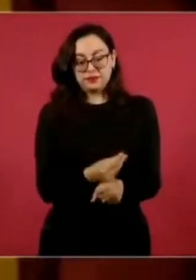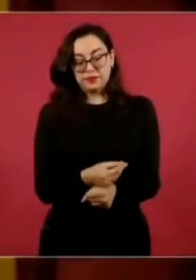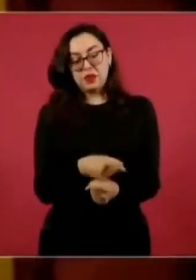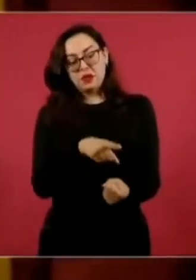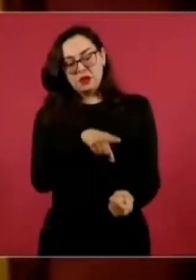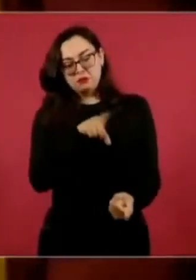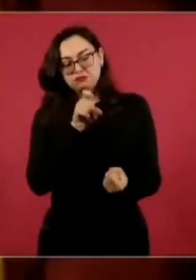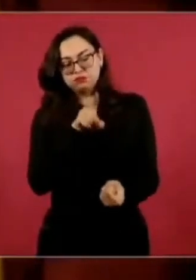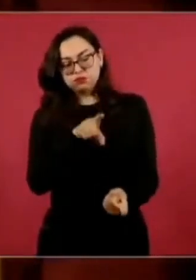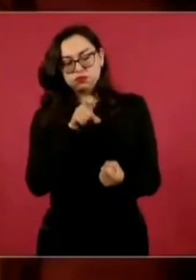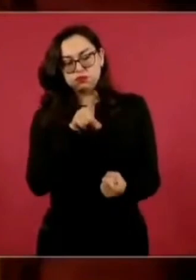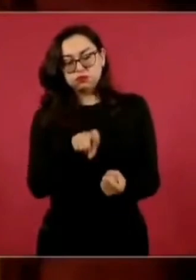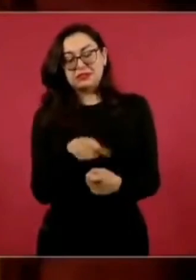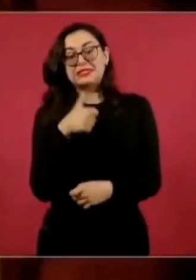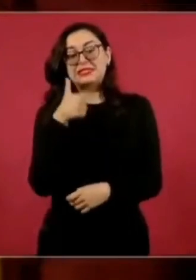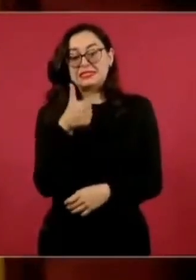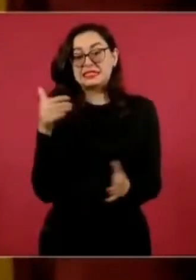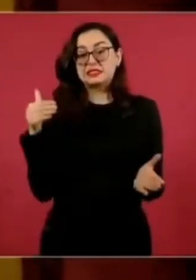6000